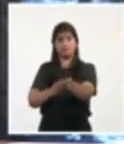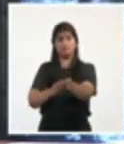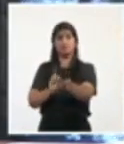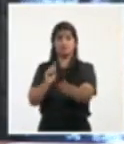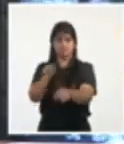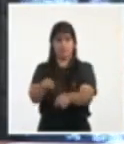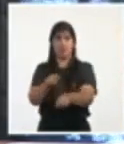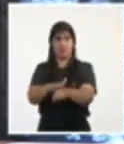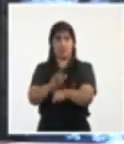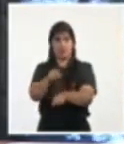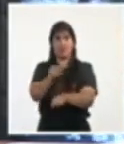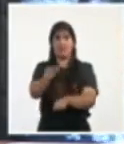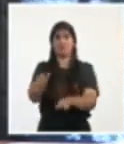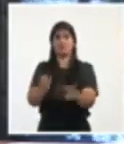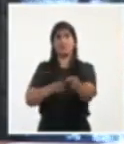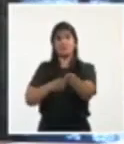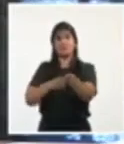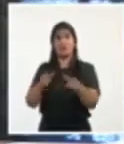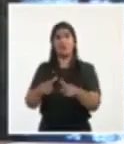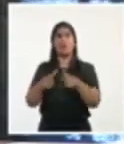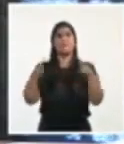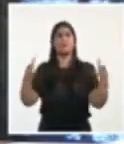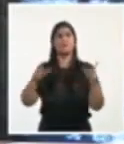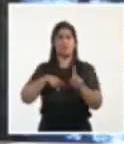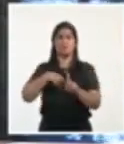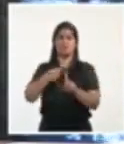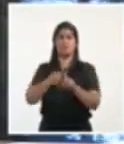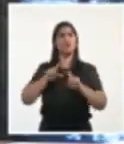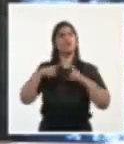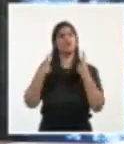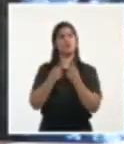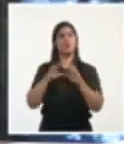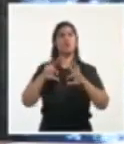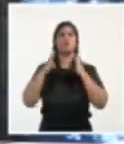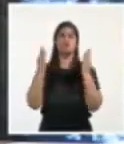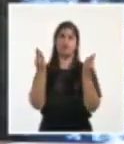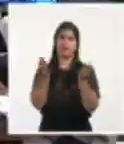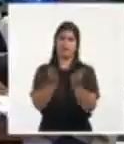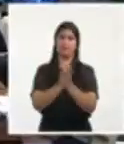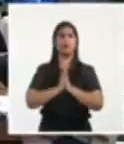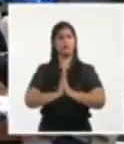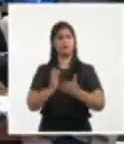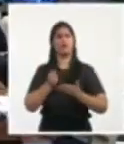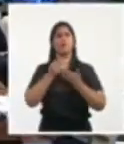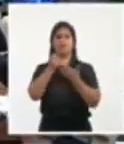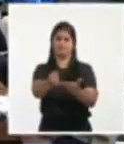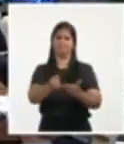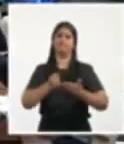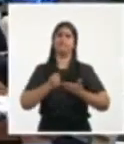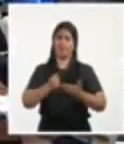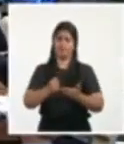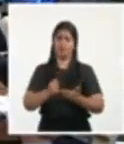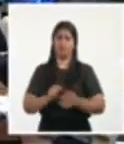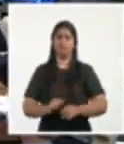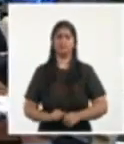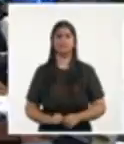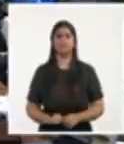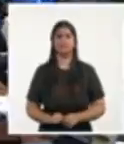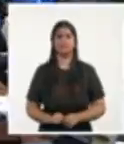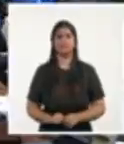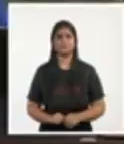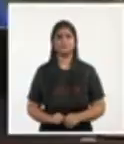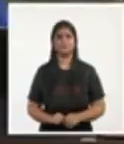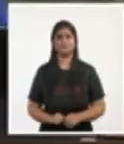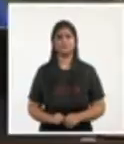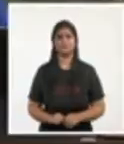que funcionemos como la gran familia que somos todos los cubanos. Yo creo que José Ángel, en palabras muy elocuentes, ha explicado